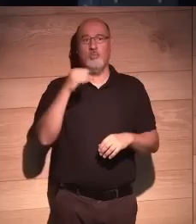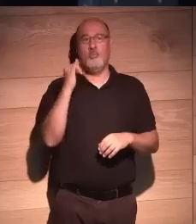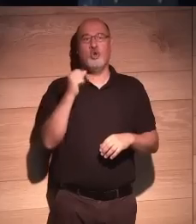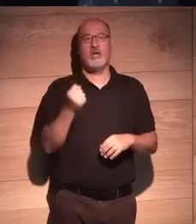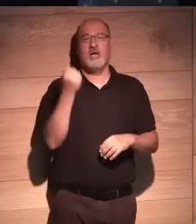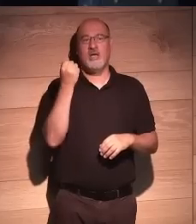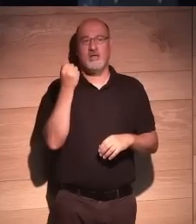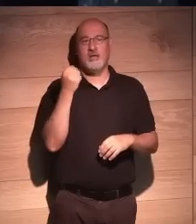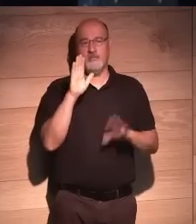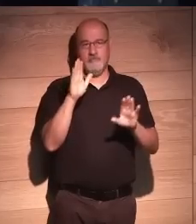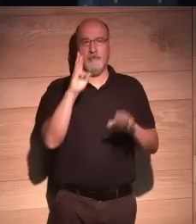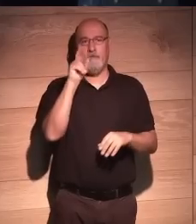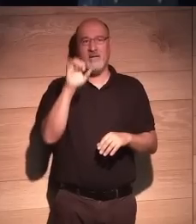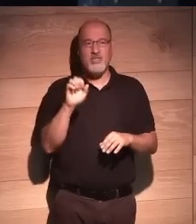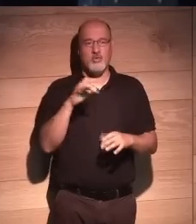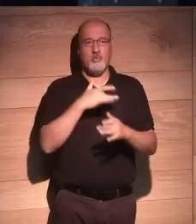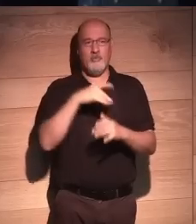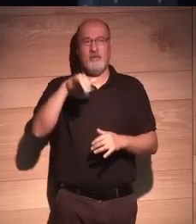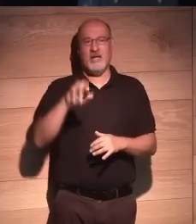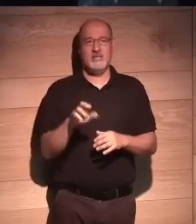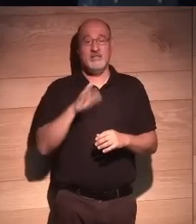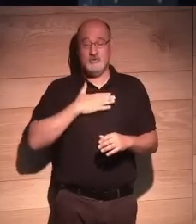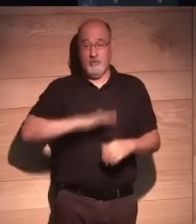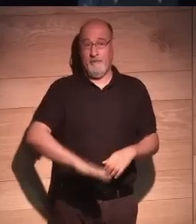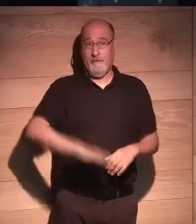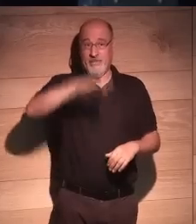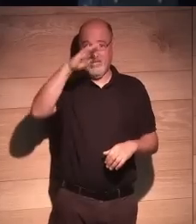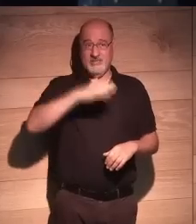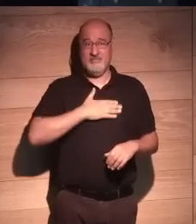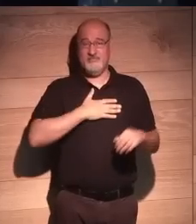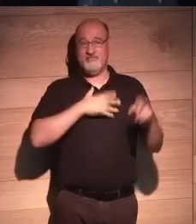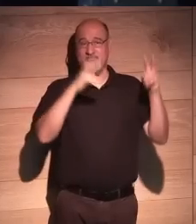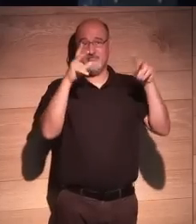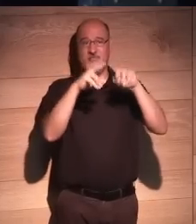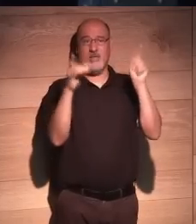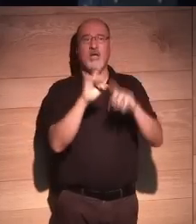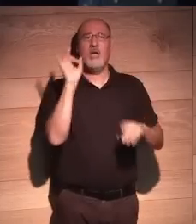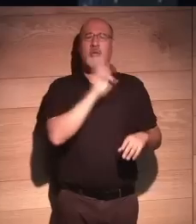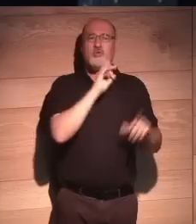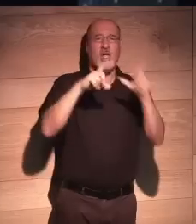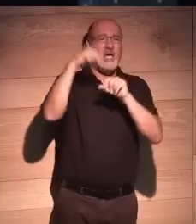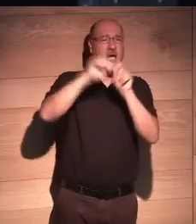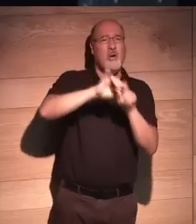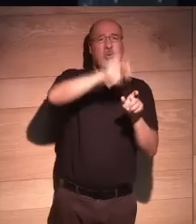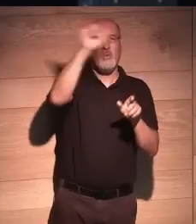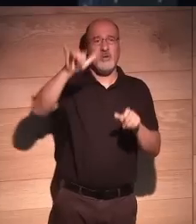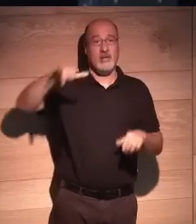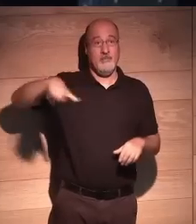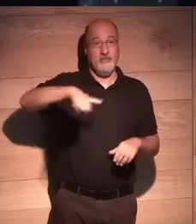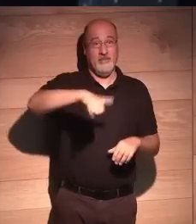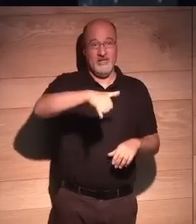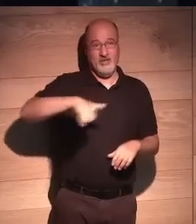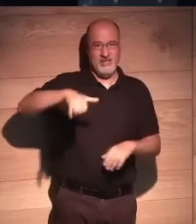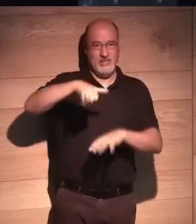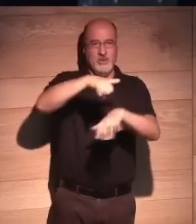si A queréis, ver, de los Pedro. 80. A ver, bueno, de cuando yo era muy pequeñito había unas aventuras galácticas con marionetas. ¿Qué